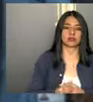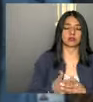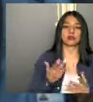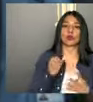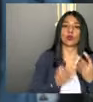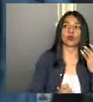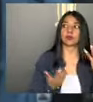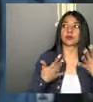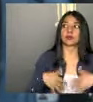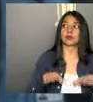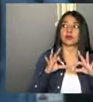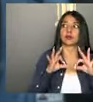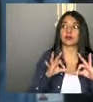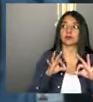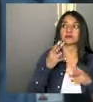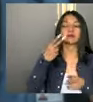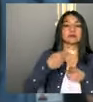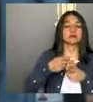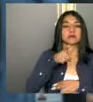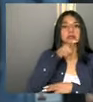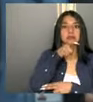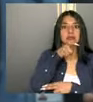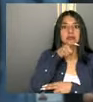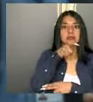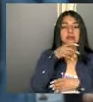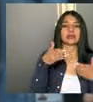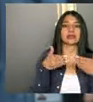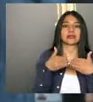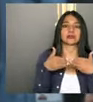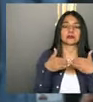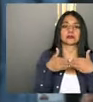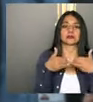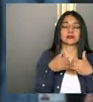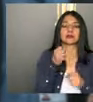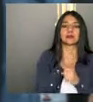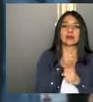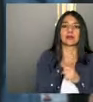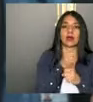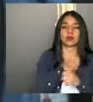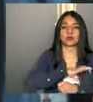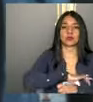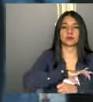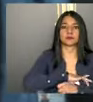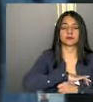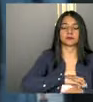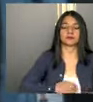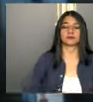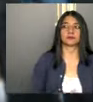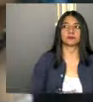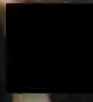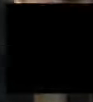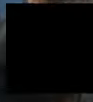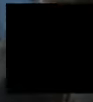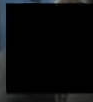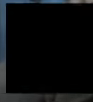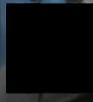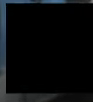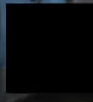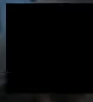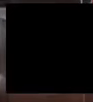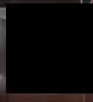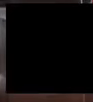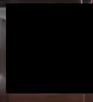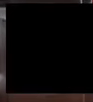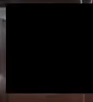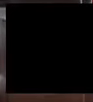o nos puede comentar algún nombre de su equipo que va a ser parte del municipio. Gracias. Los cuatro temas,